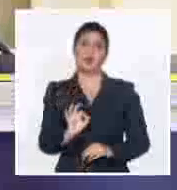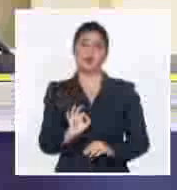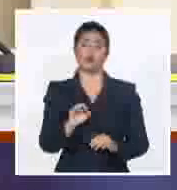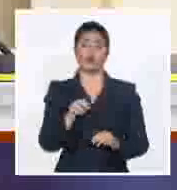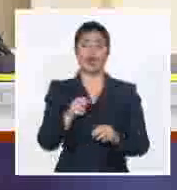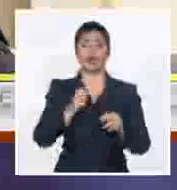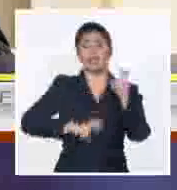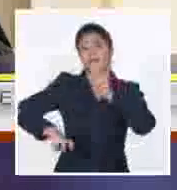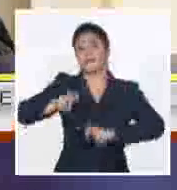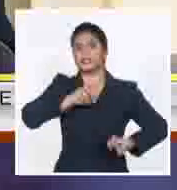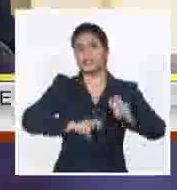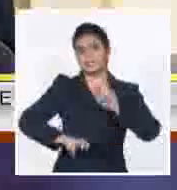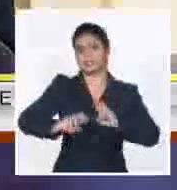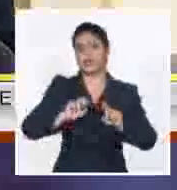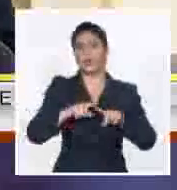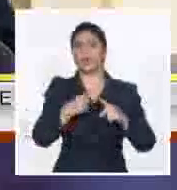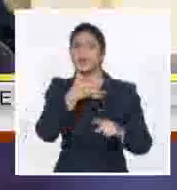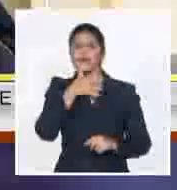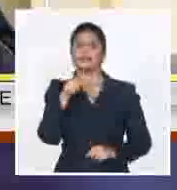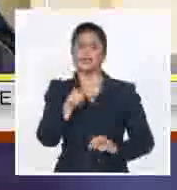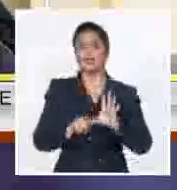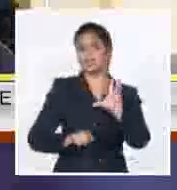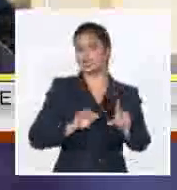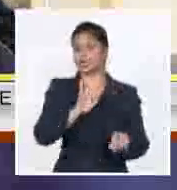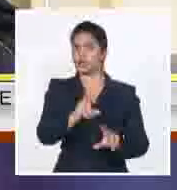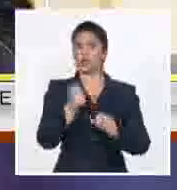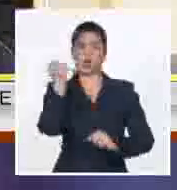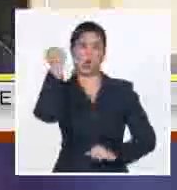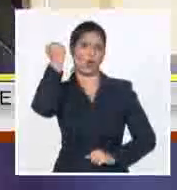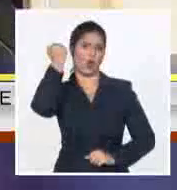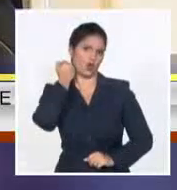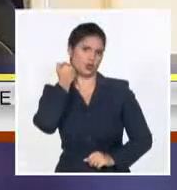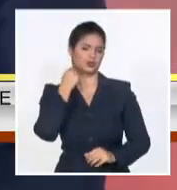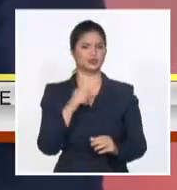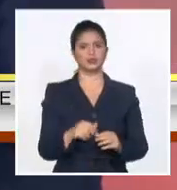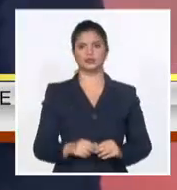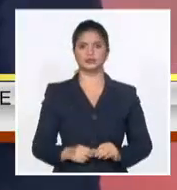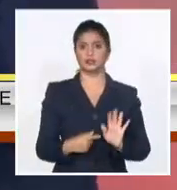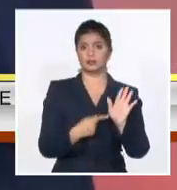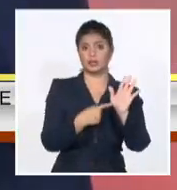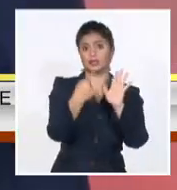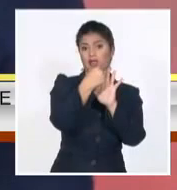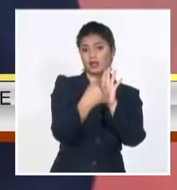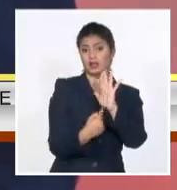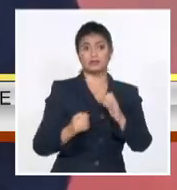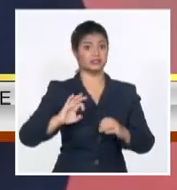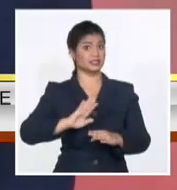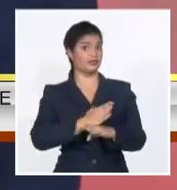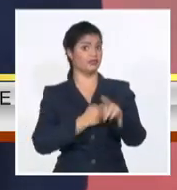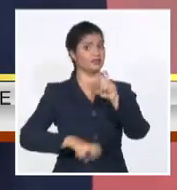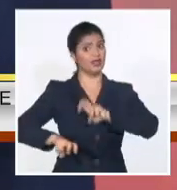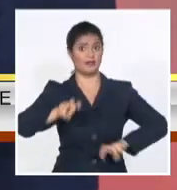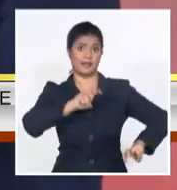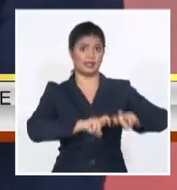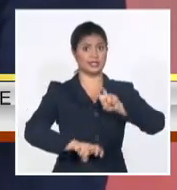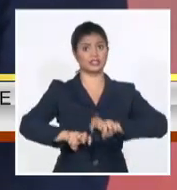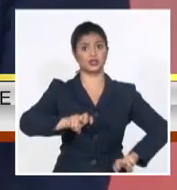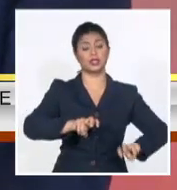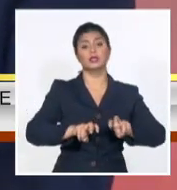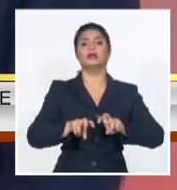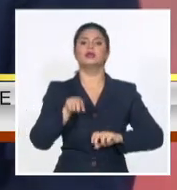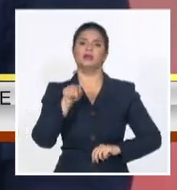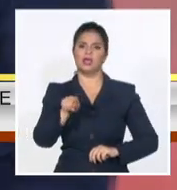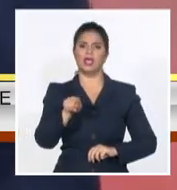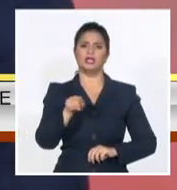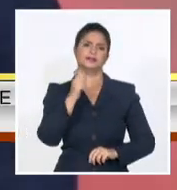judicial también incluye a varios miembros de su Consejo de Ministros. Los cargos presentados incluyen prevaricación y tráfico de influencias